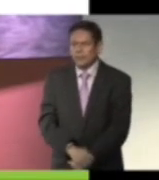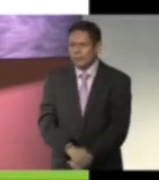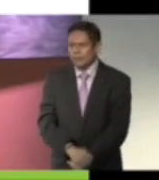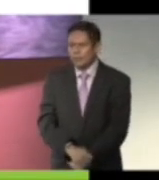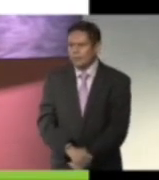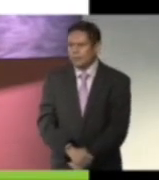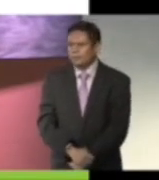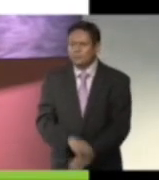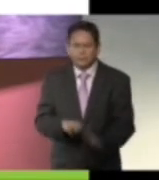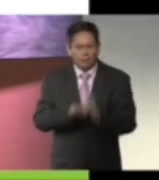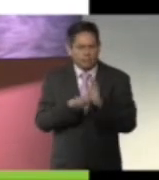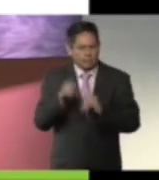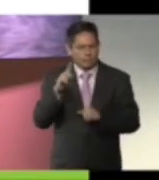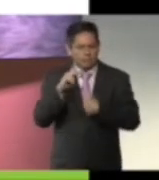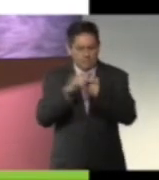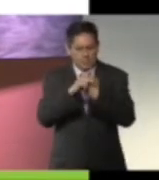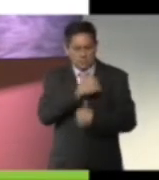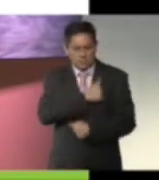En Canadá,